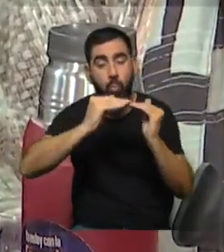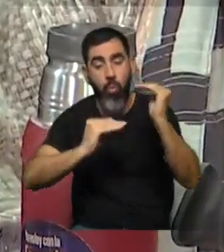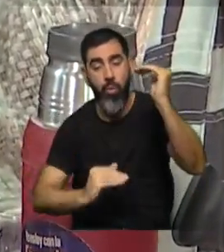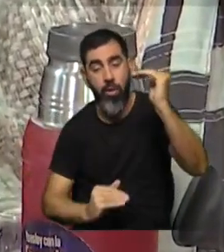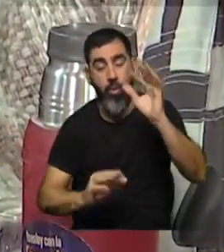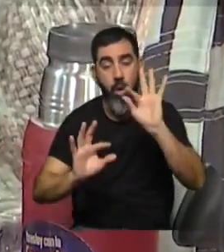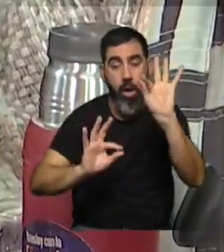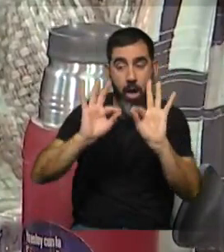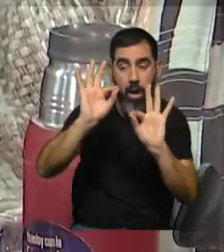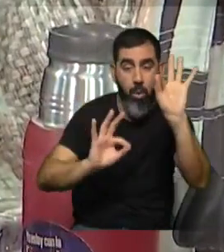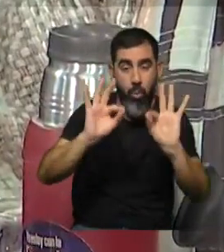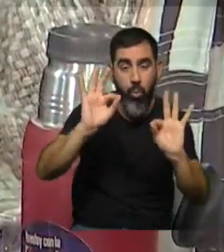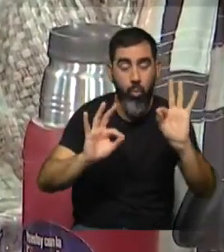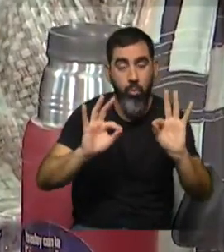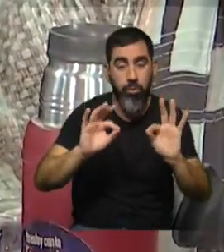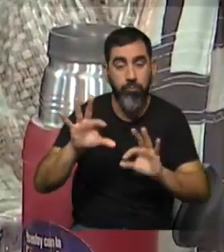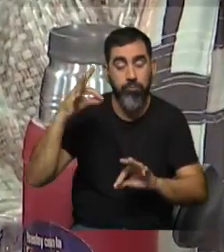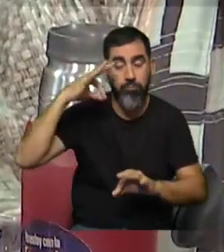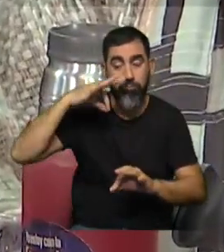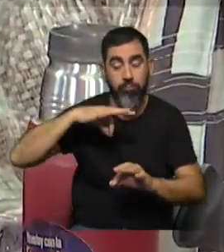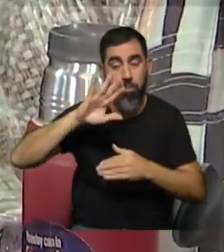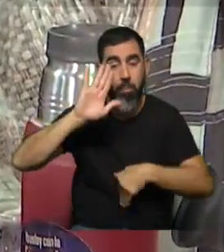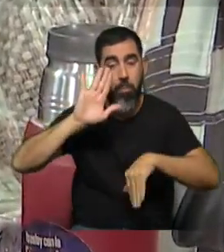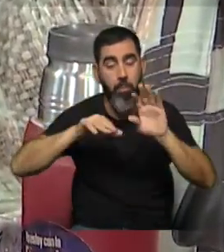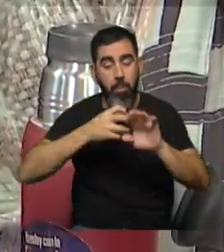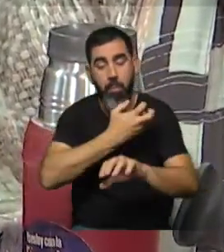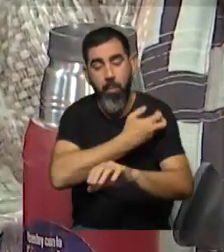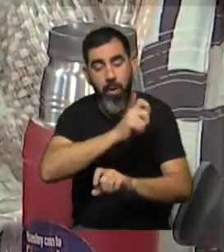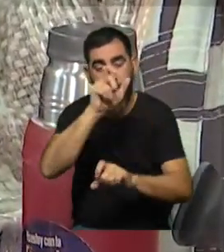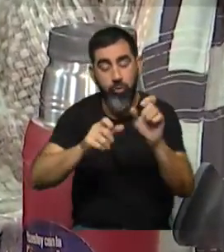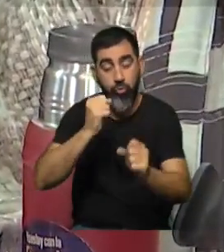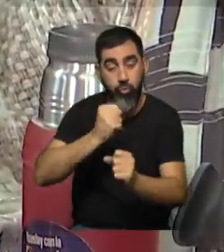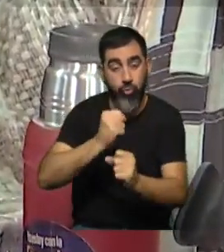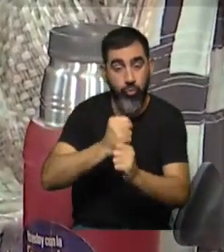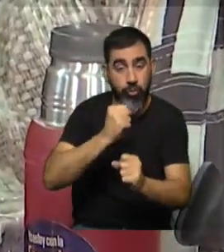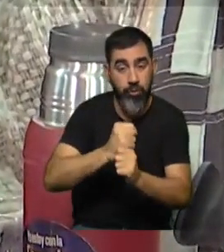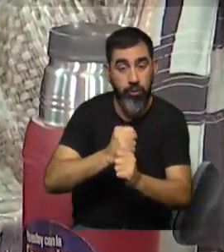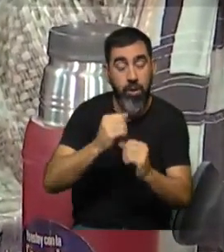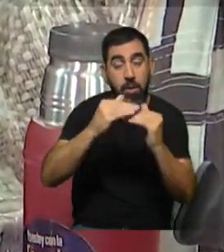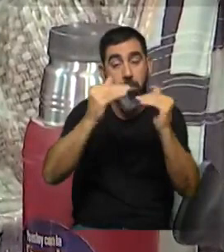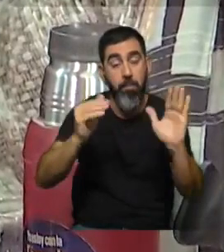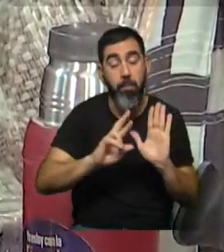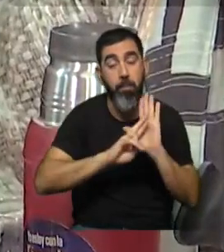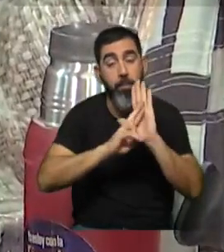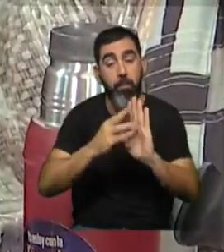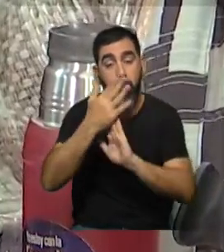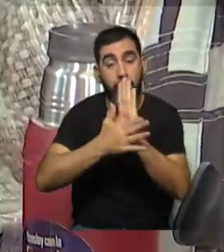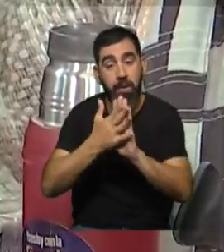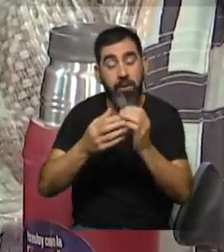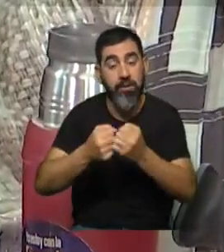el ajuste contra los ingresos de las grandes mayorías del pueblo trabajador esta mesa representativa nacional